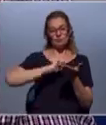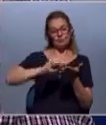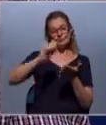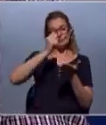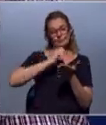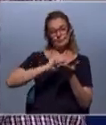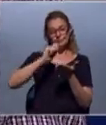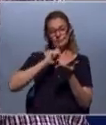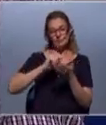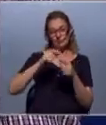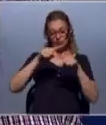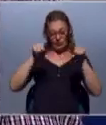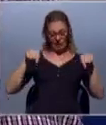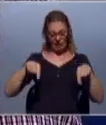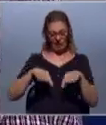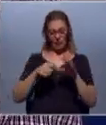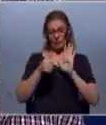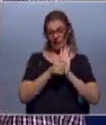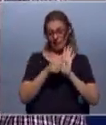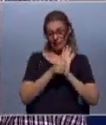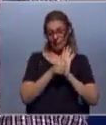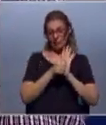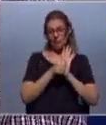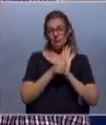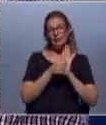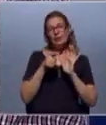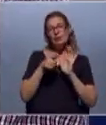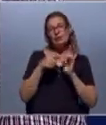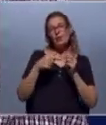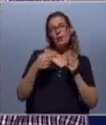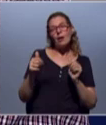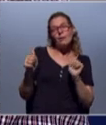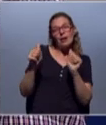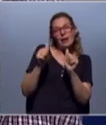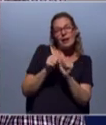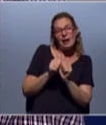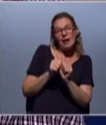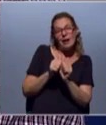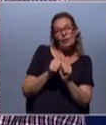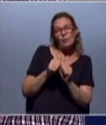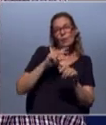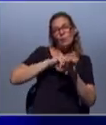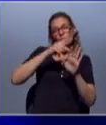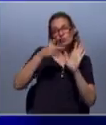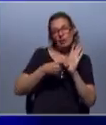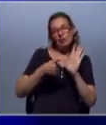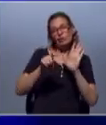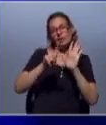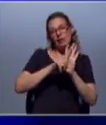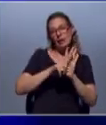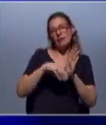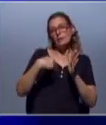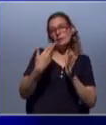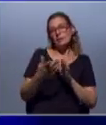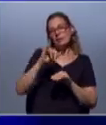que es una carilla eso es un artículo y que eso ha precedido una exposición de motivo porque es un proyecto de ley que se presentan las juntas